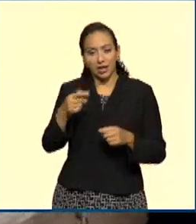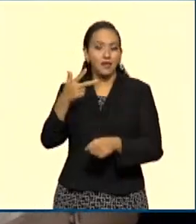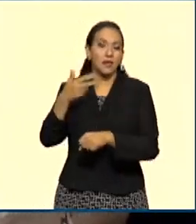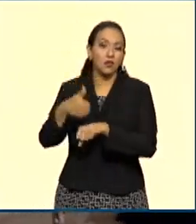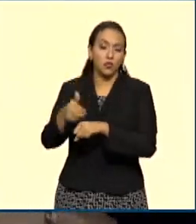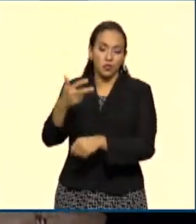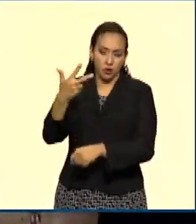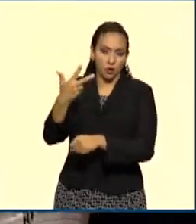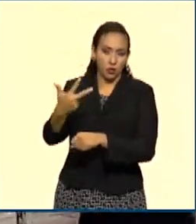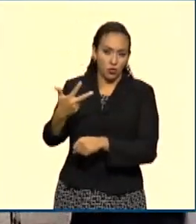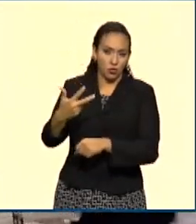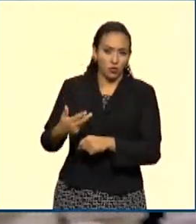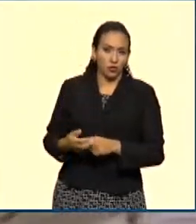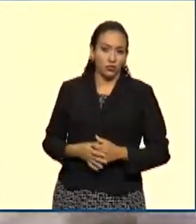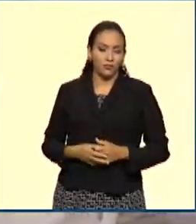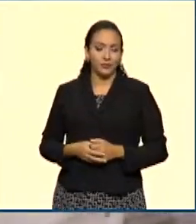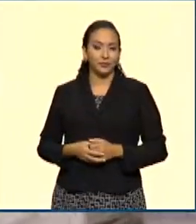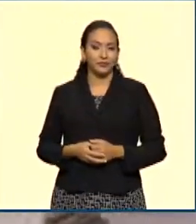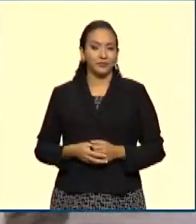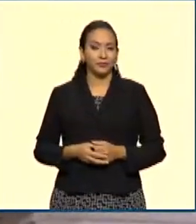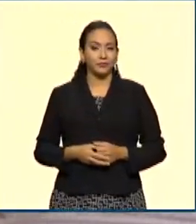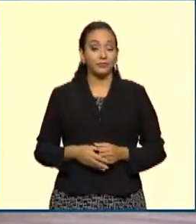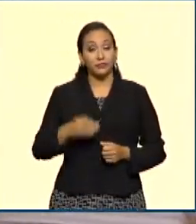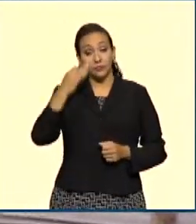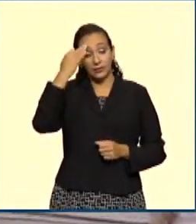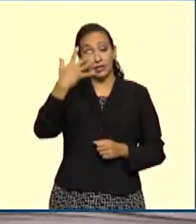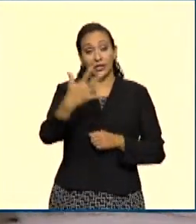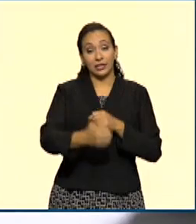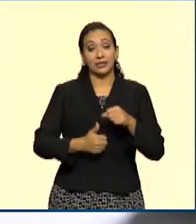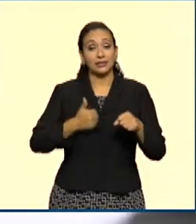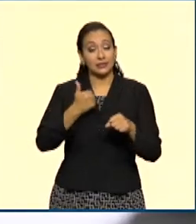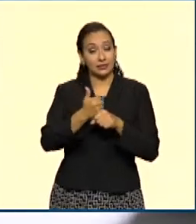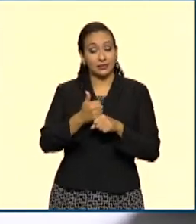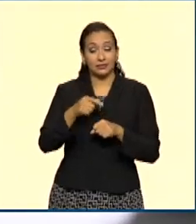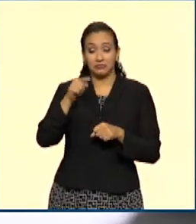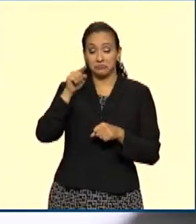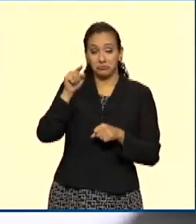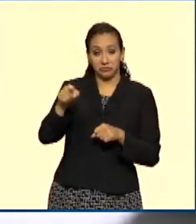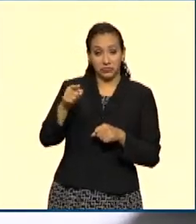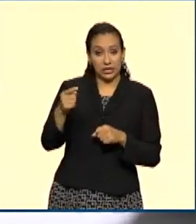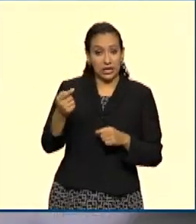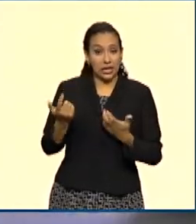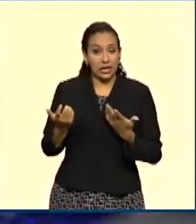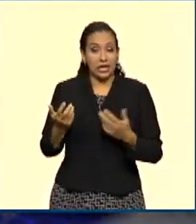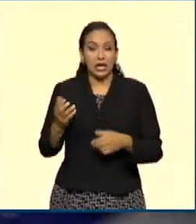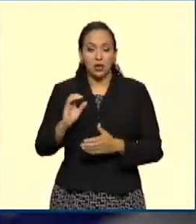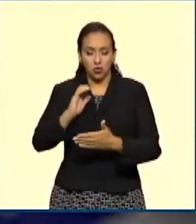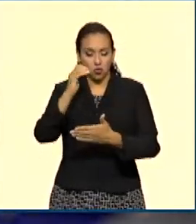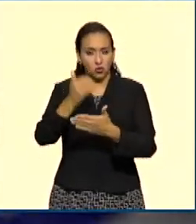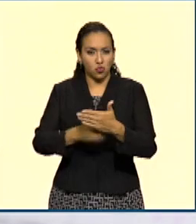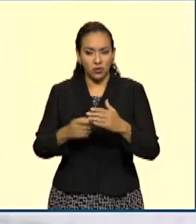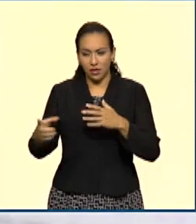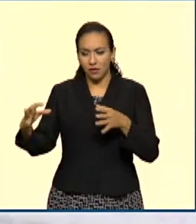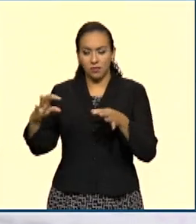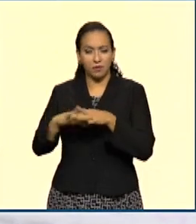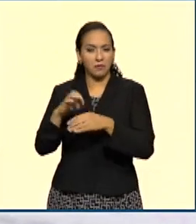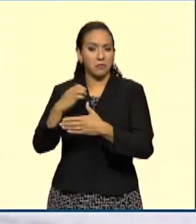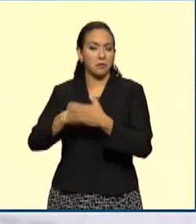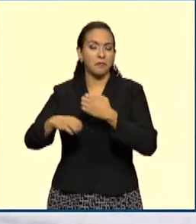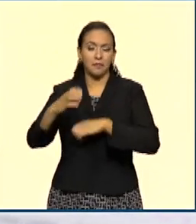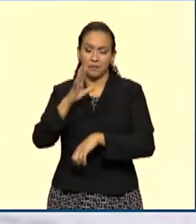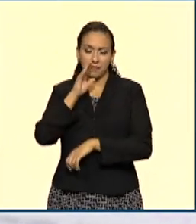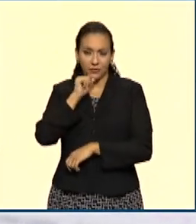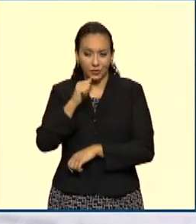y obras complementarias. El plazo de 5 años en los que no se podrá realizar ningún contrato con dicha empresa y sus